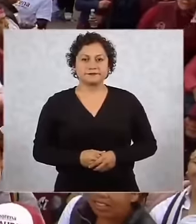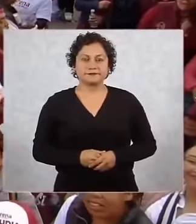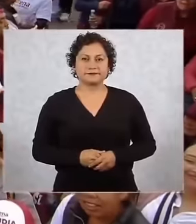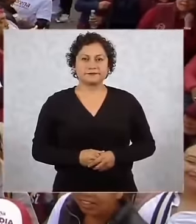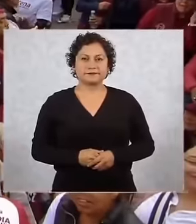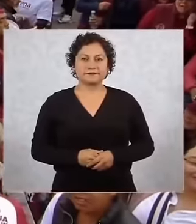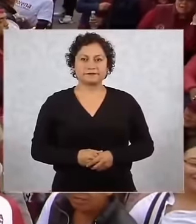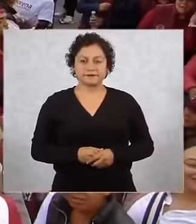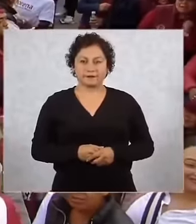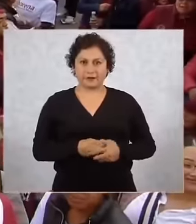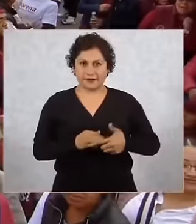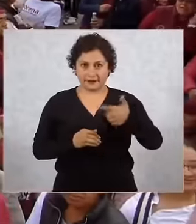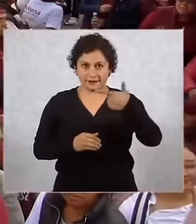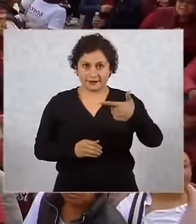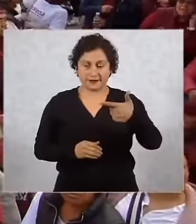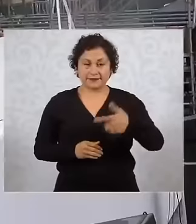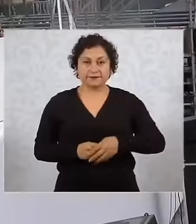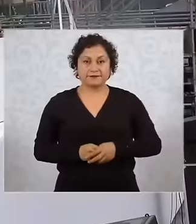Siete.